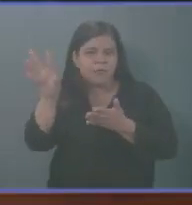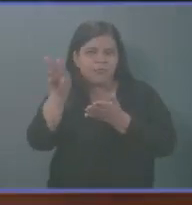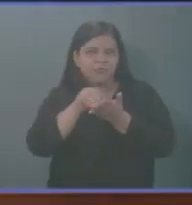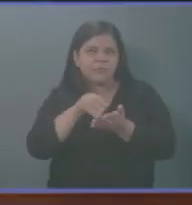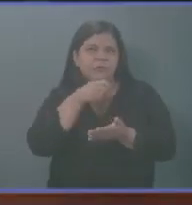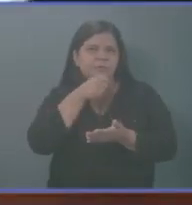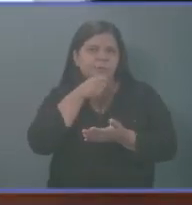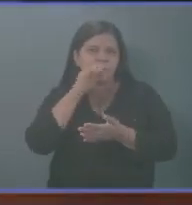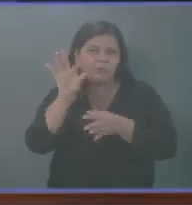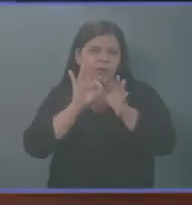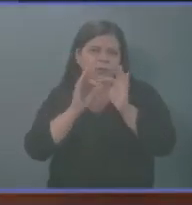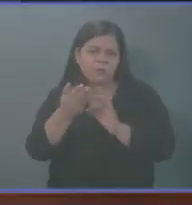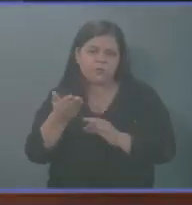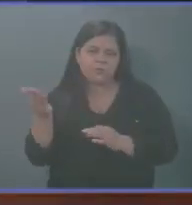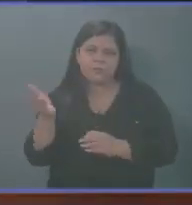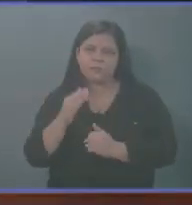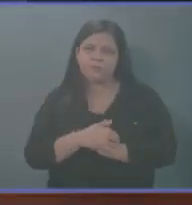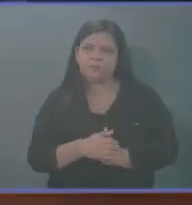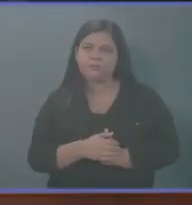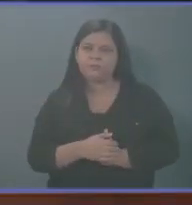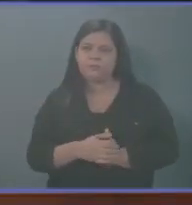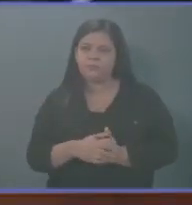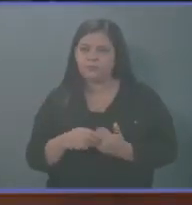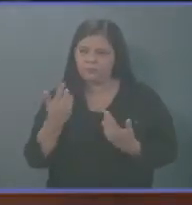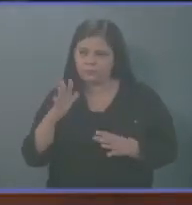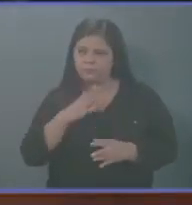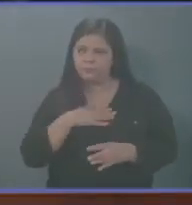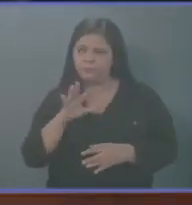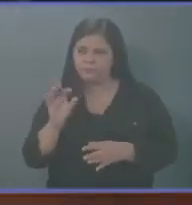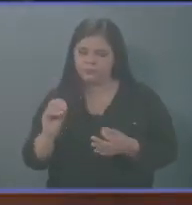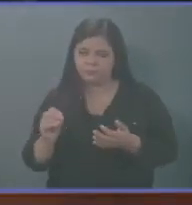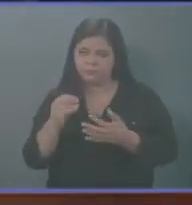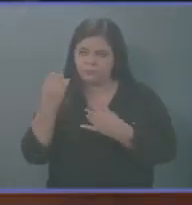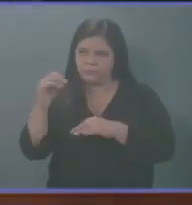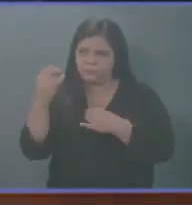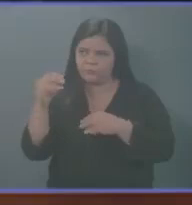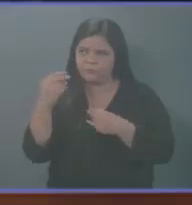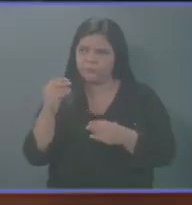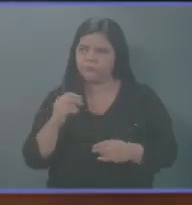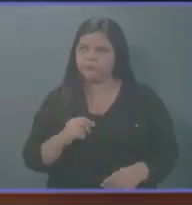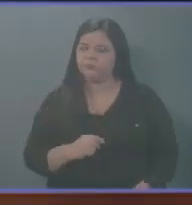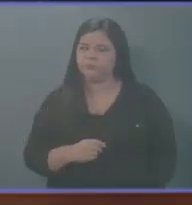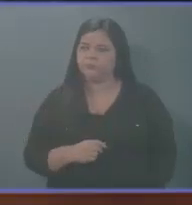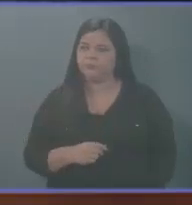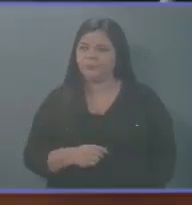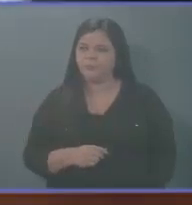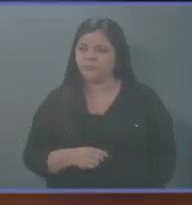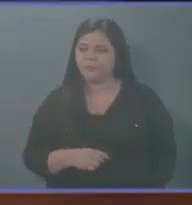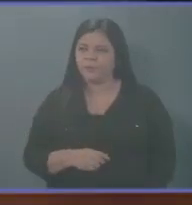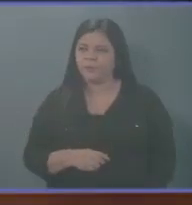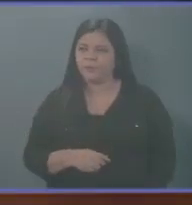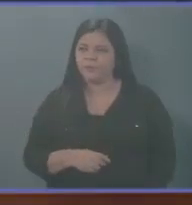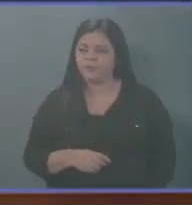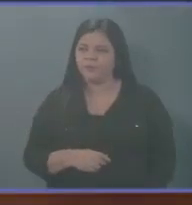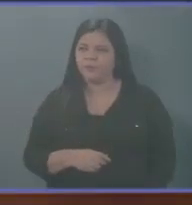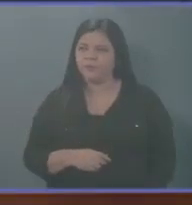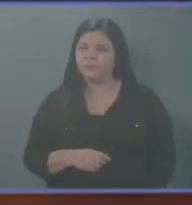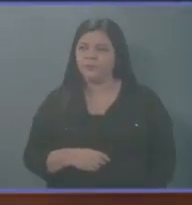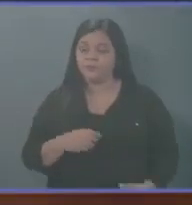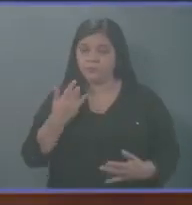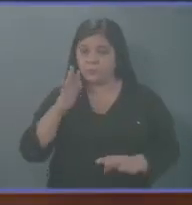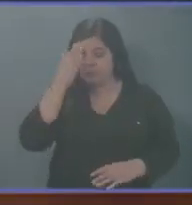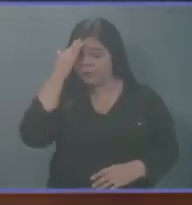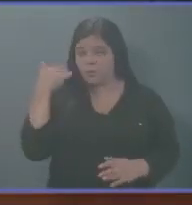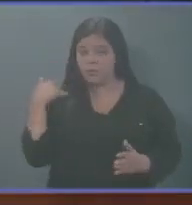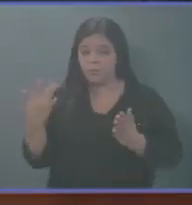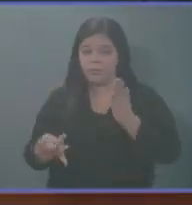sacar, algunos ya tienen esta transcripción, aquí está. Esto es una, la técnico